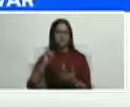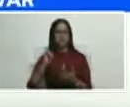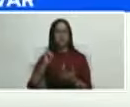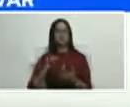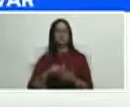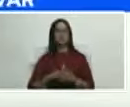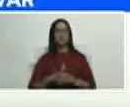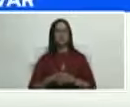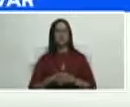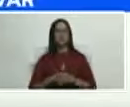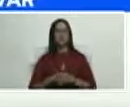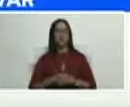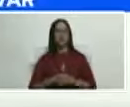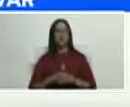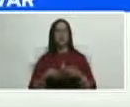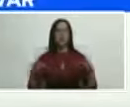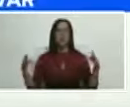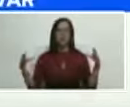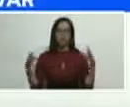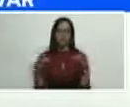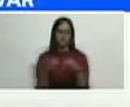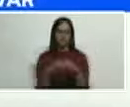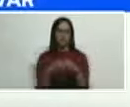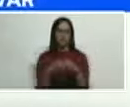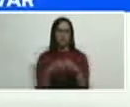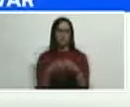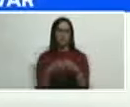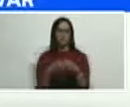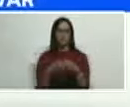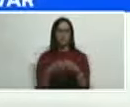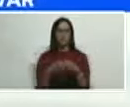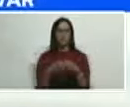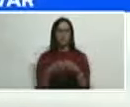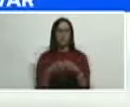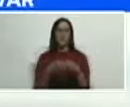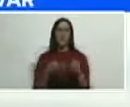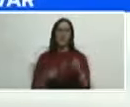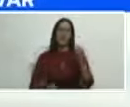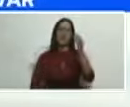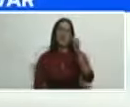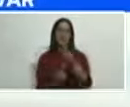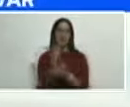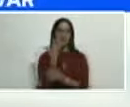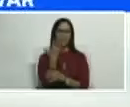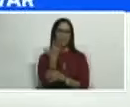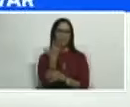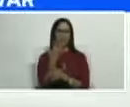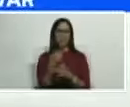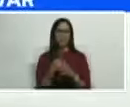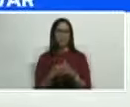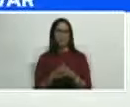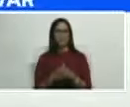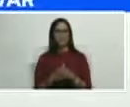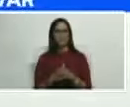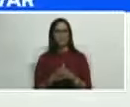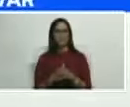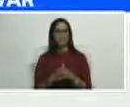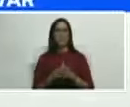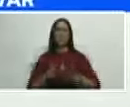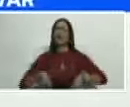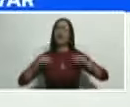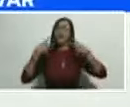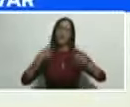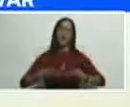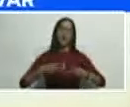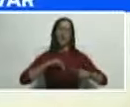hayamos consolidado consolidado el lanzamiento el lanzamiento del nuevo y